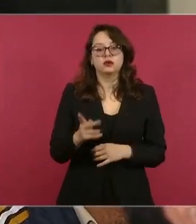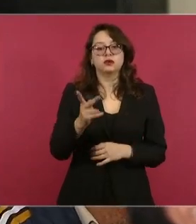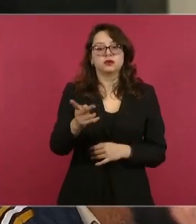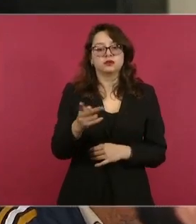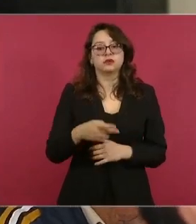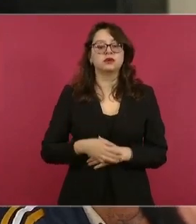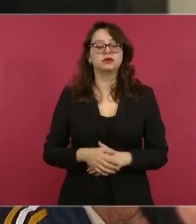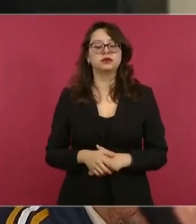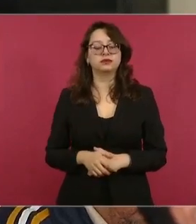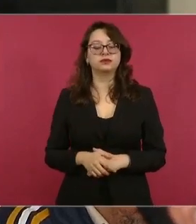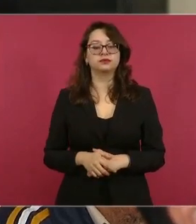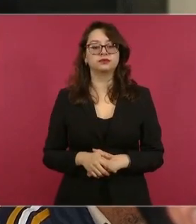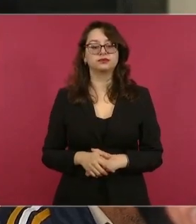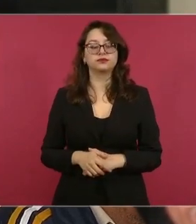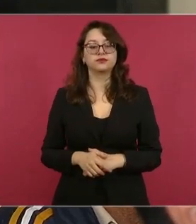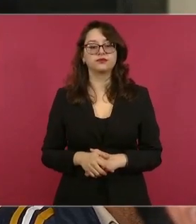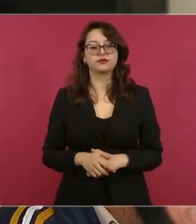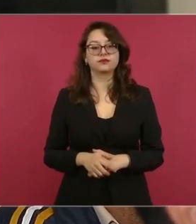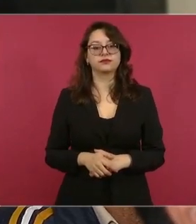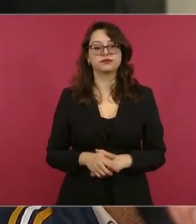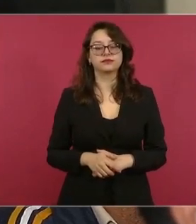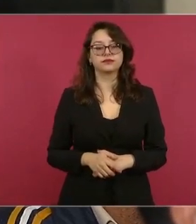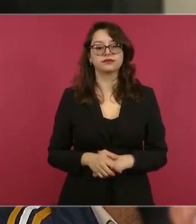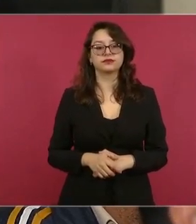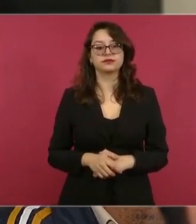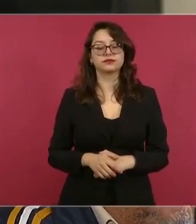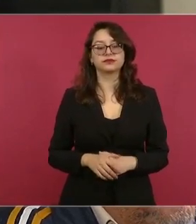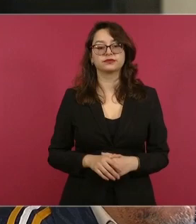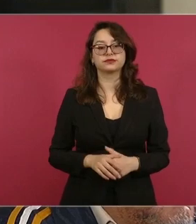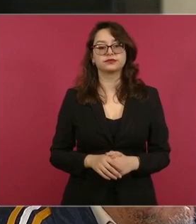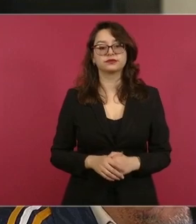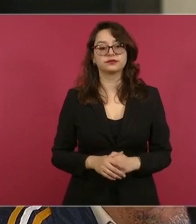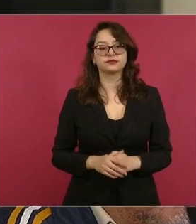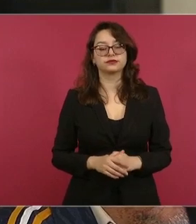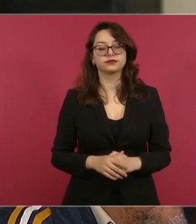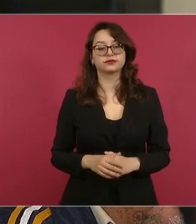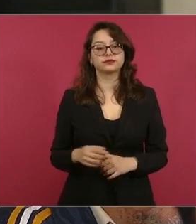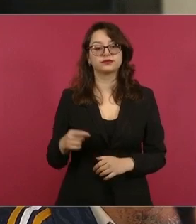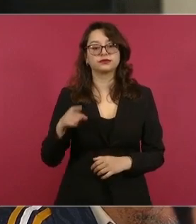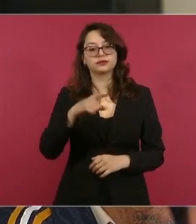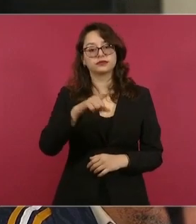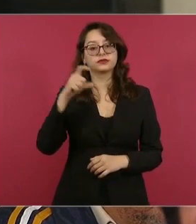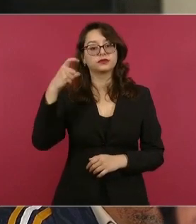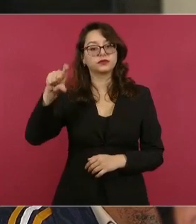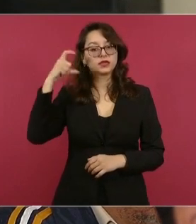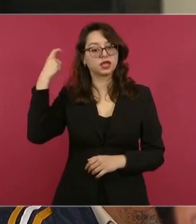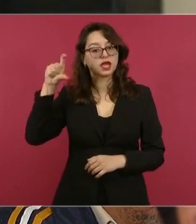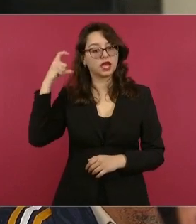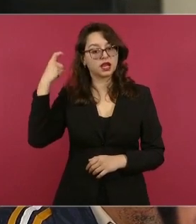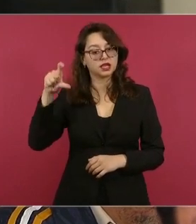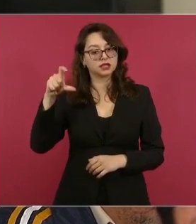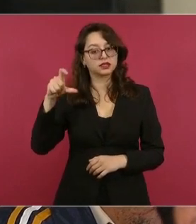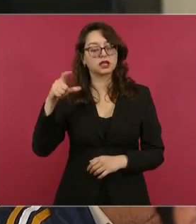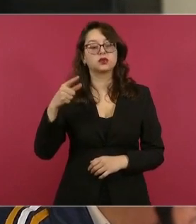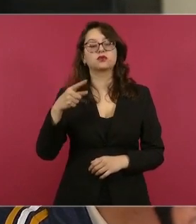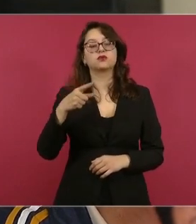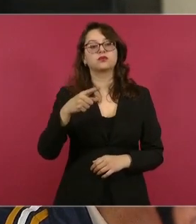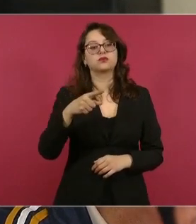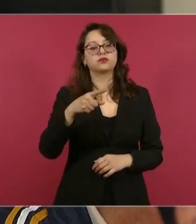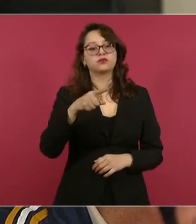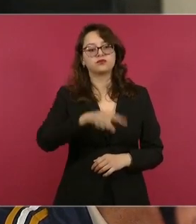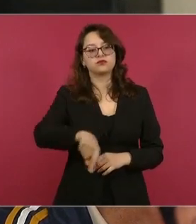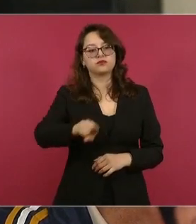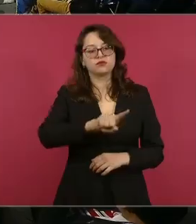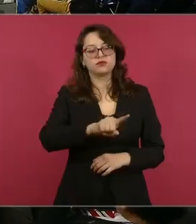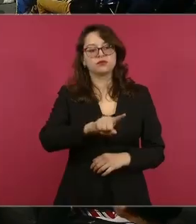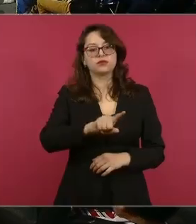Querétaro hay una documentación de participación por parte del personal de bienestar en una manifestación